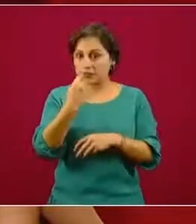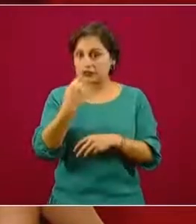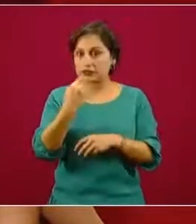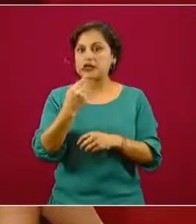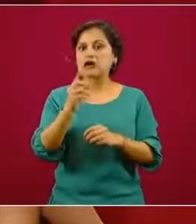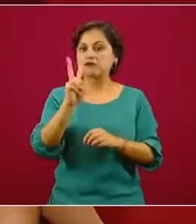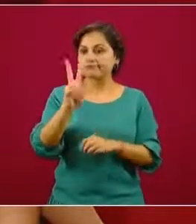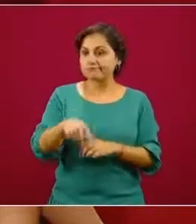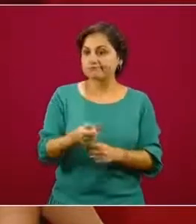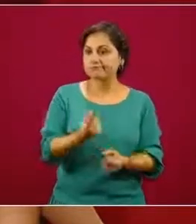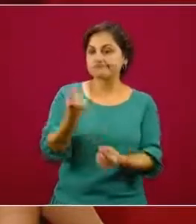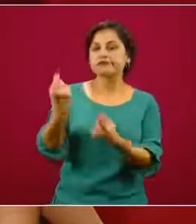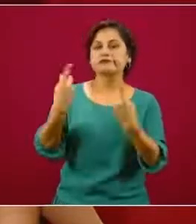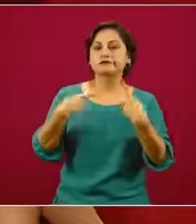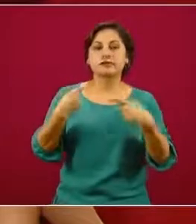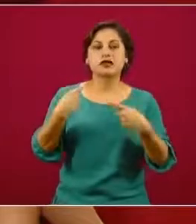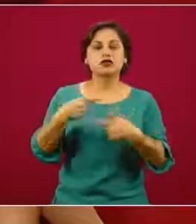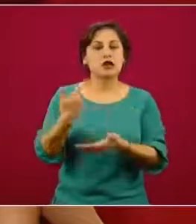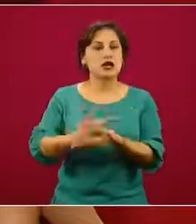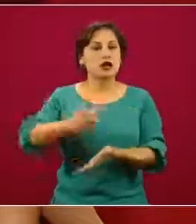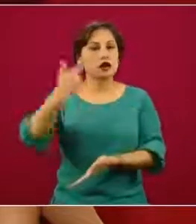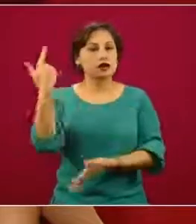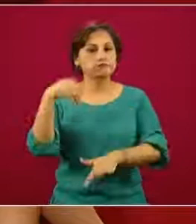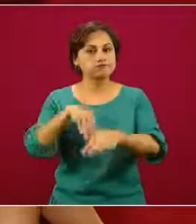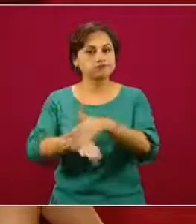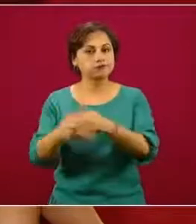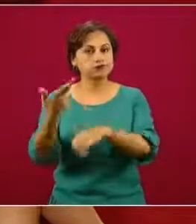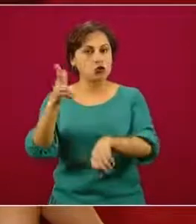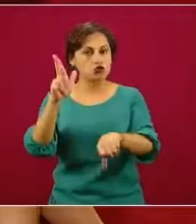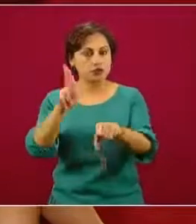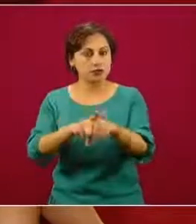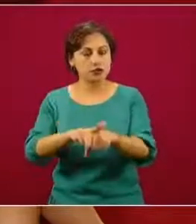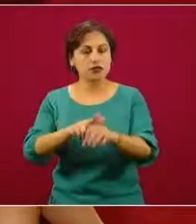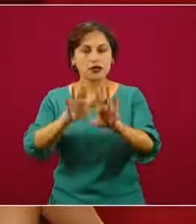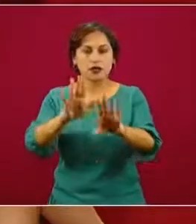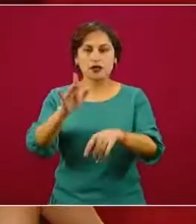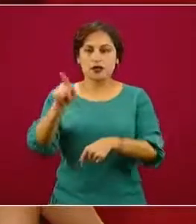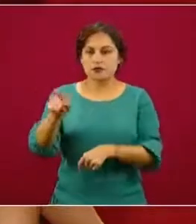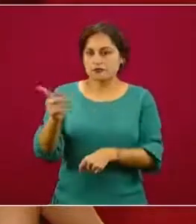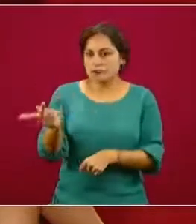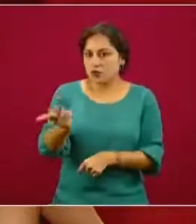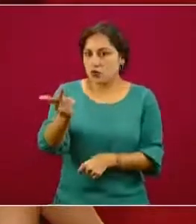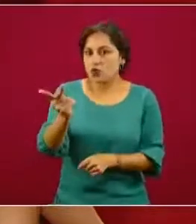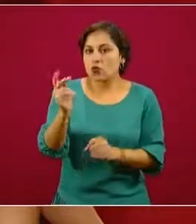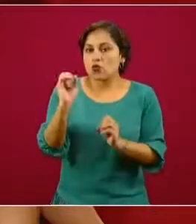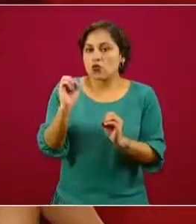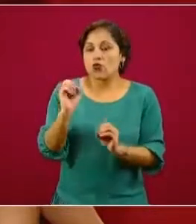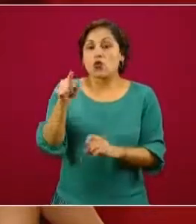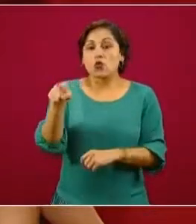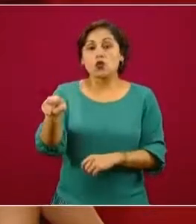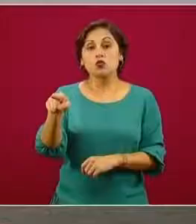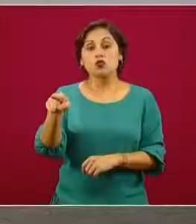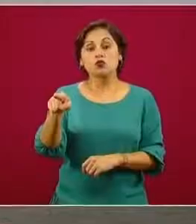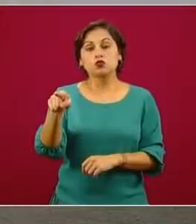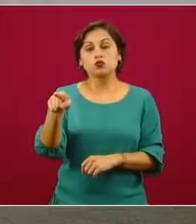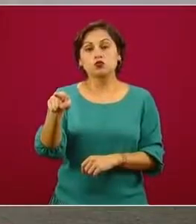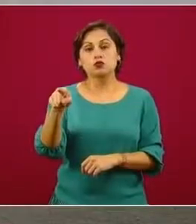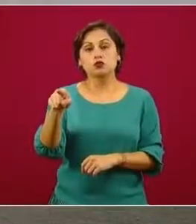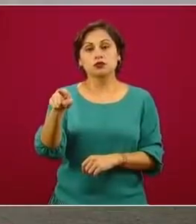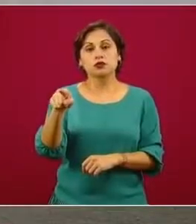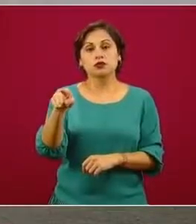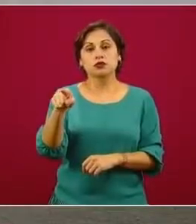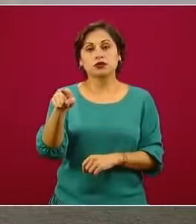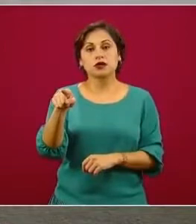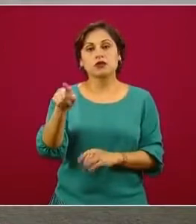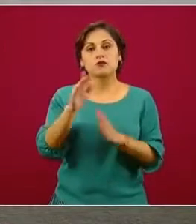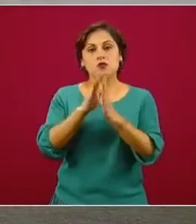terapia. No sé si esta pregunta usted me la pueda responder o si sea posible que le hagamos llegar